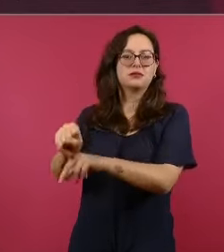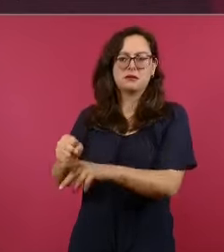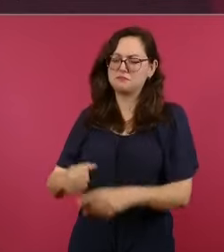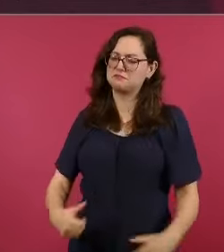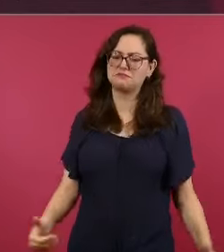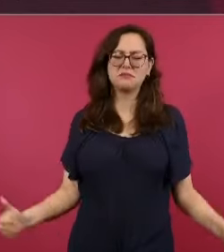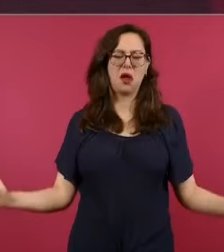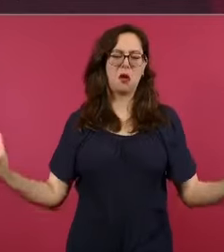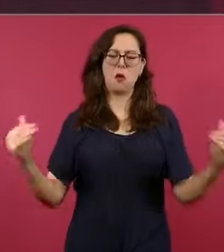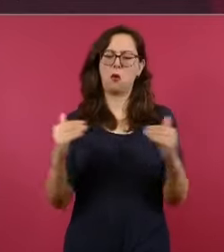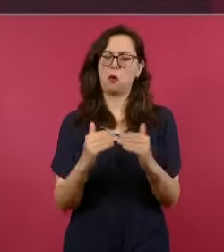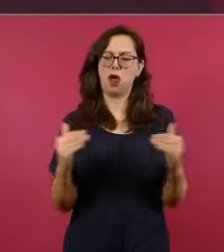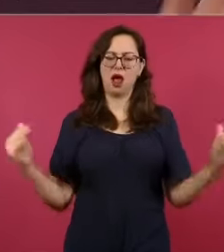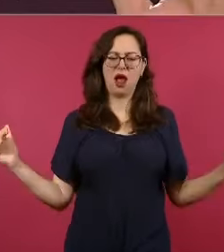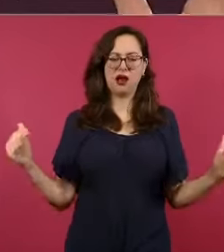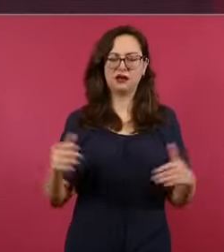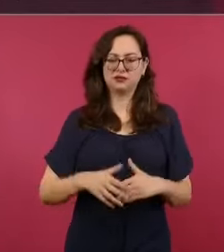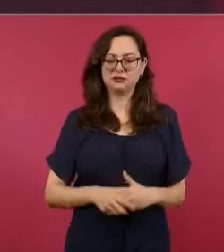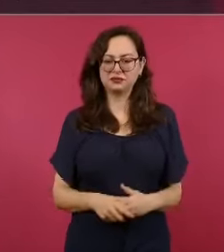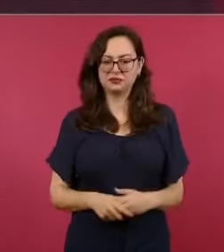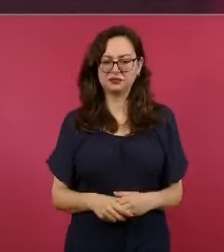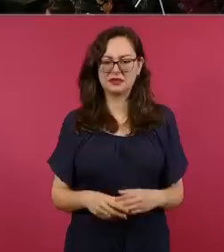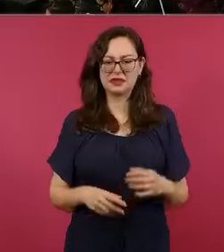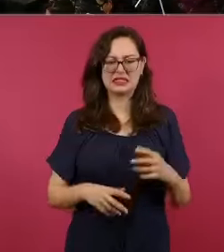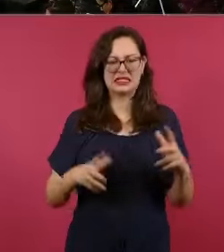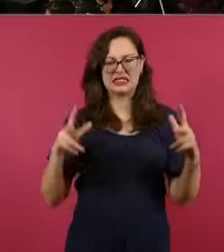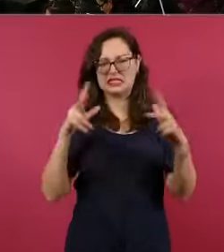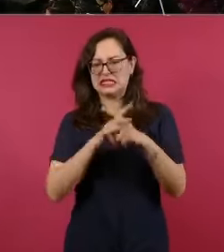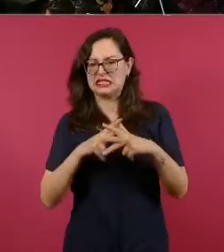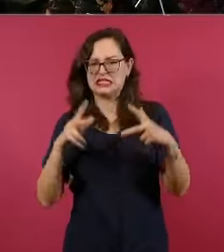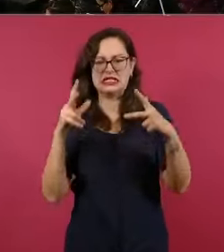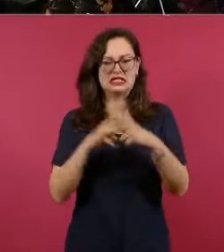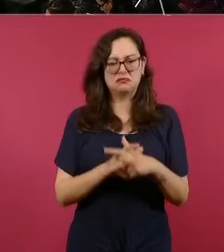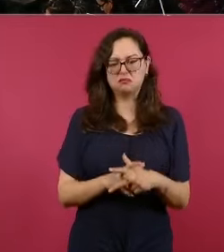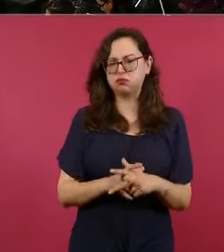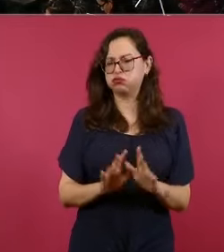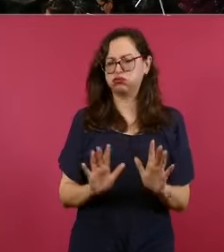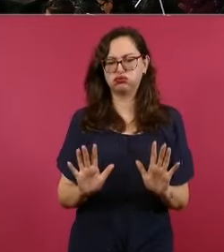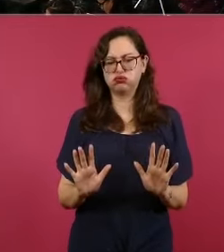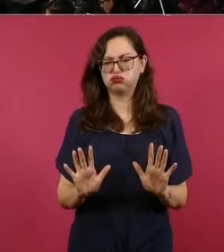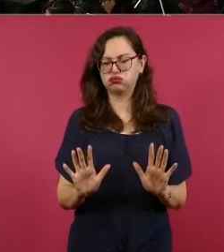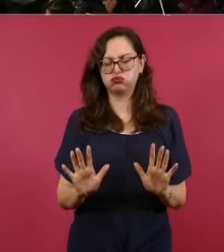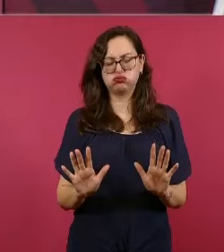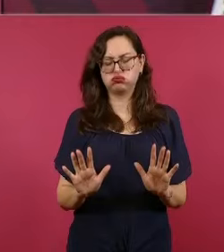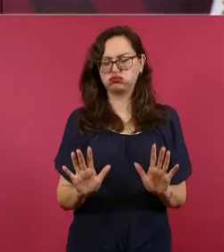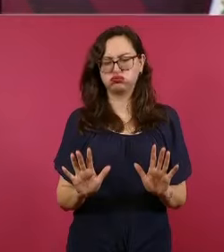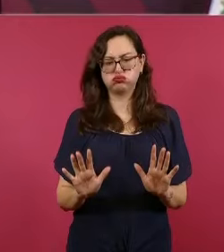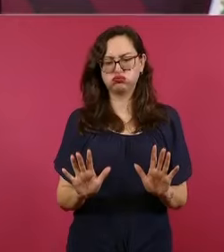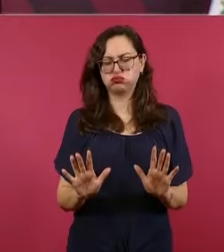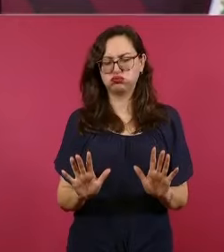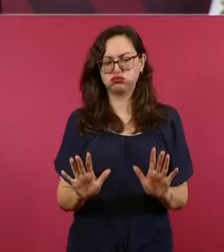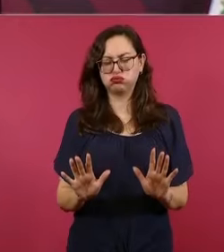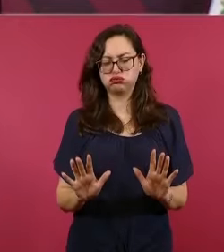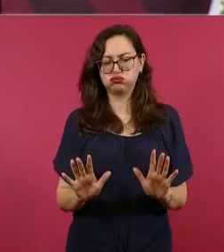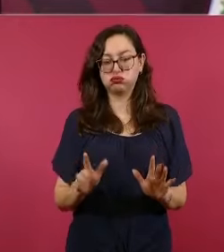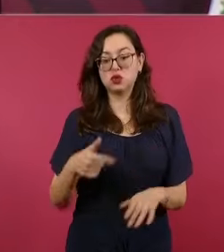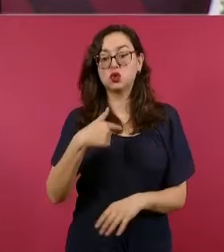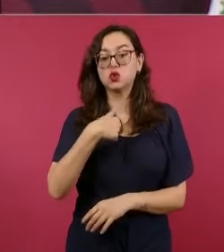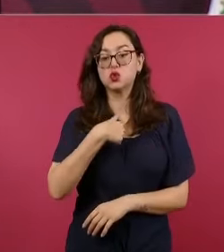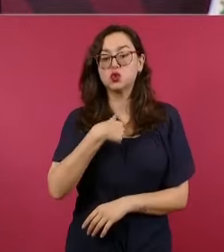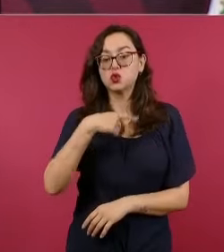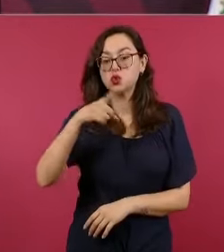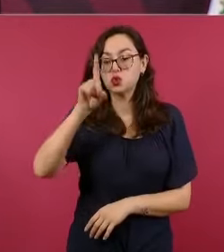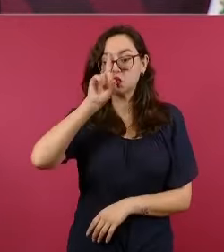también y no pelearnos nada más y yo aconsejaría que